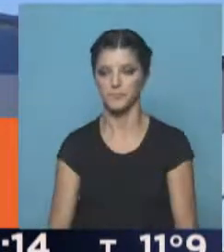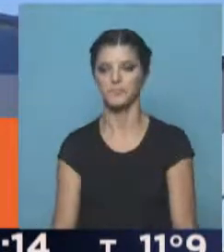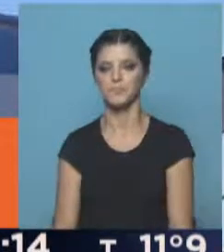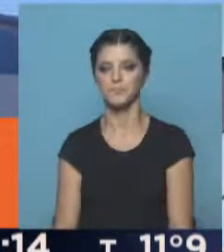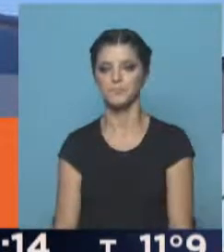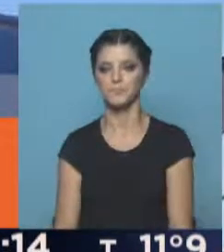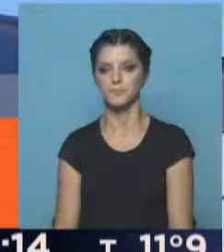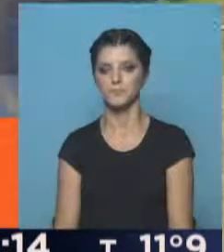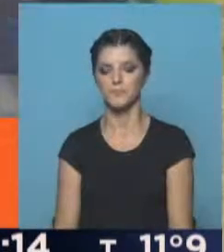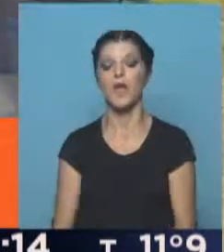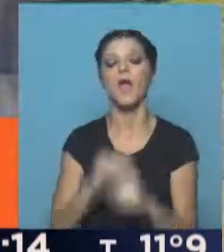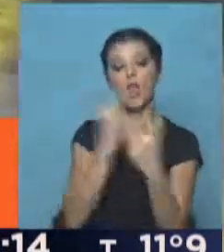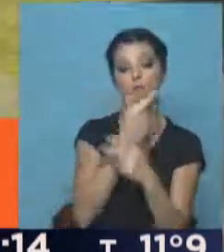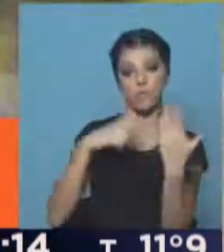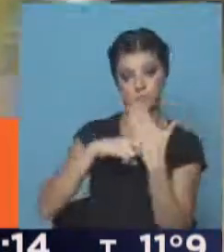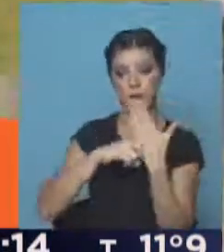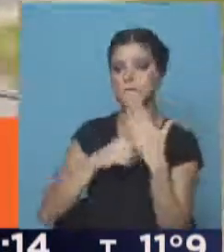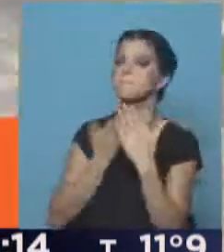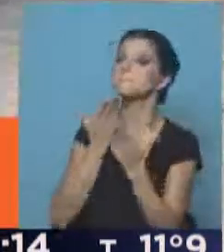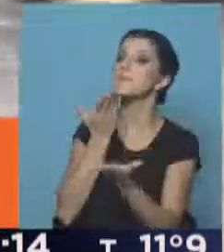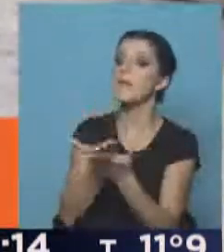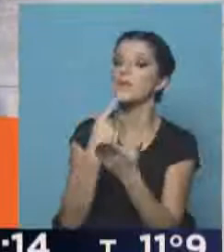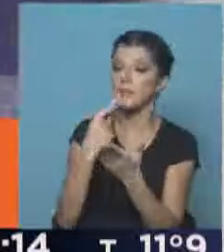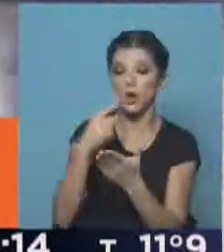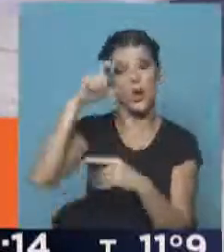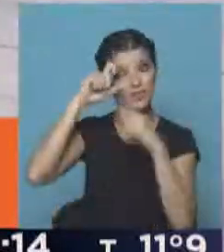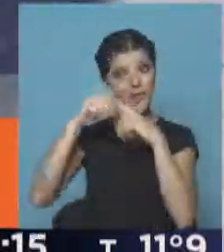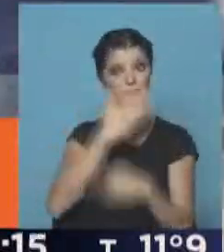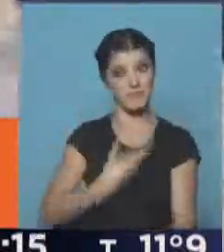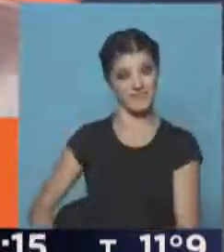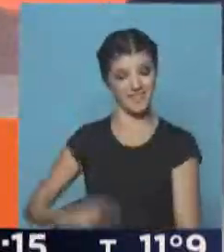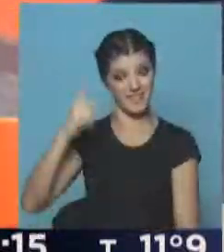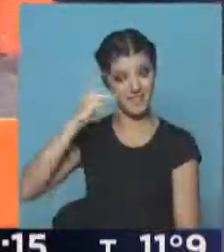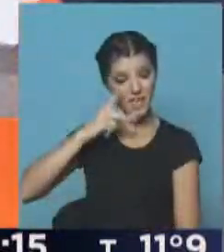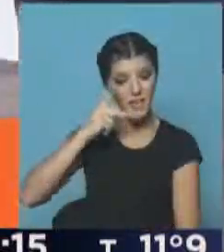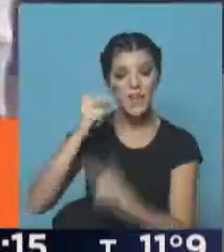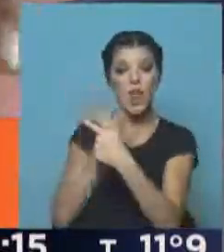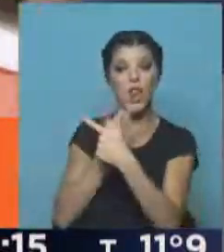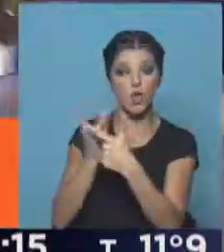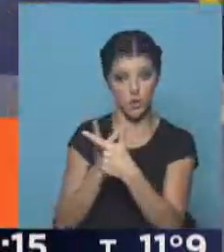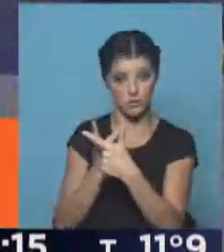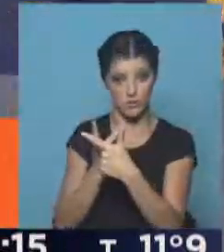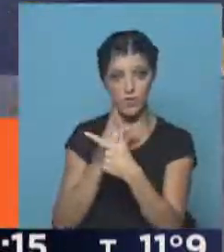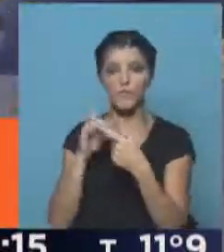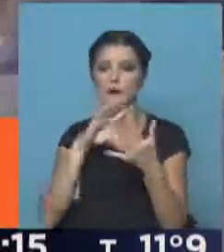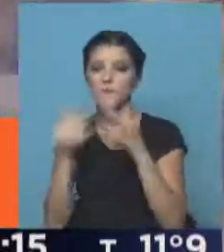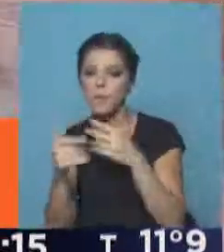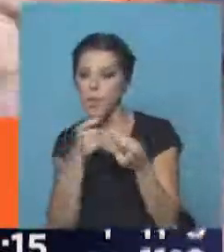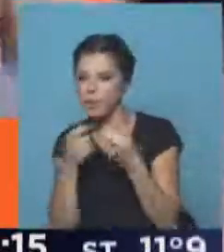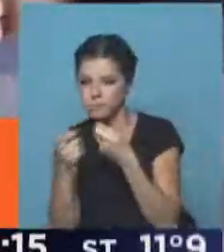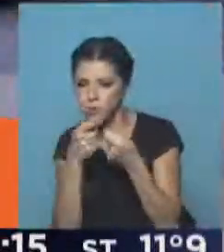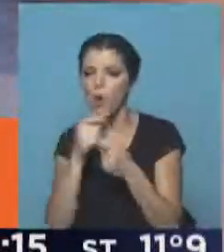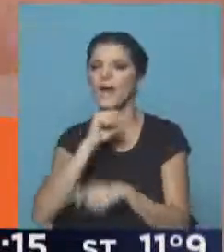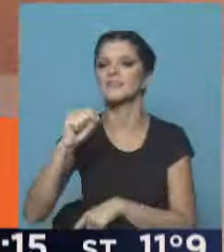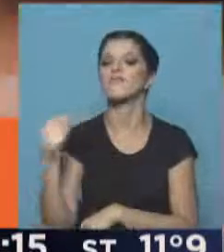su pedido, Policita y Máiquez habían argumentado que los expresidentes Kirchner fueron los principales artífices de una maniobra por la que se defraudó al